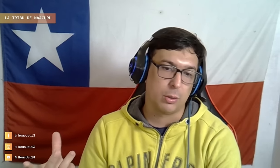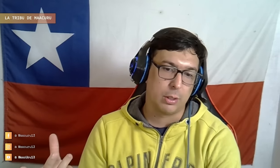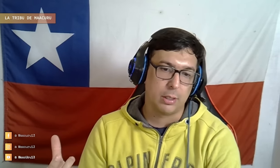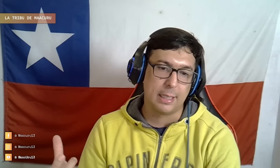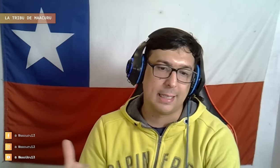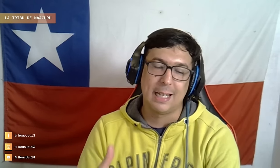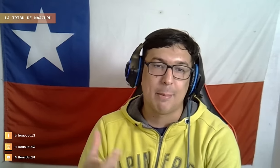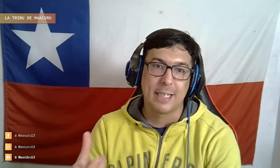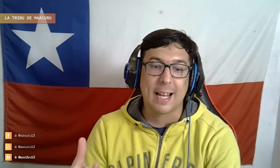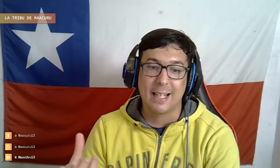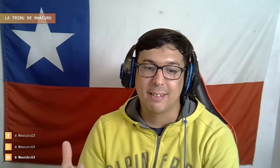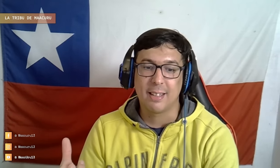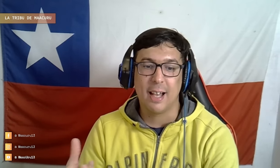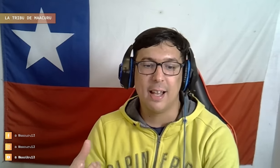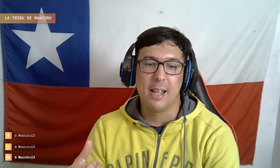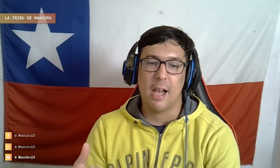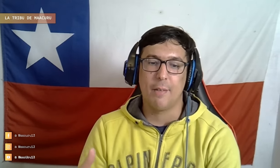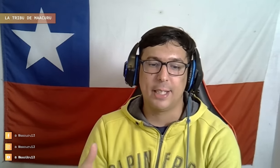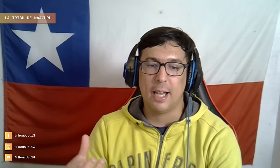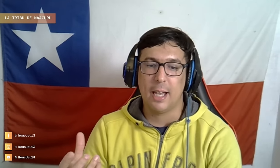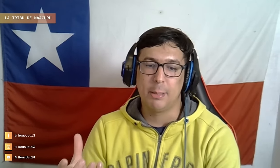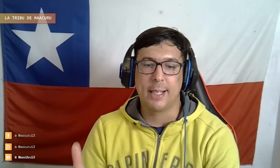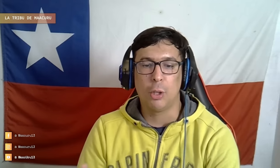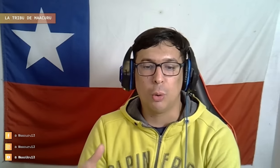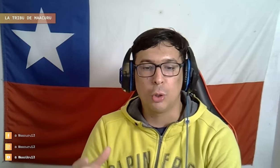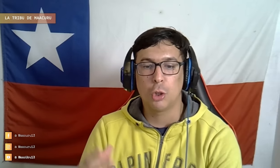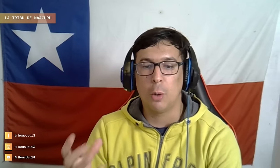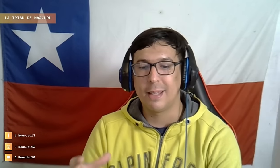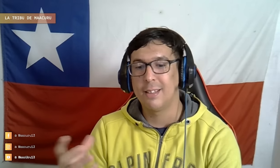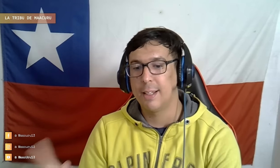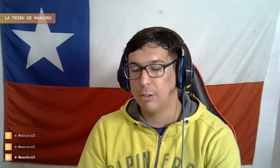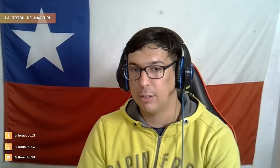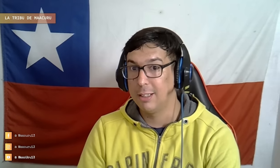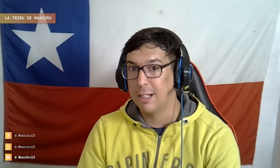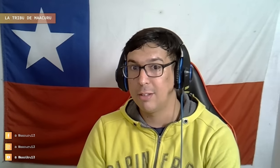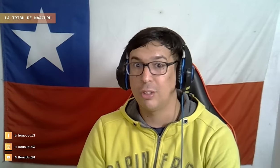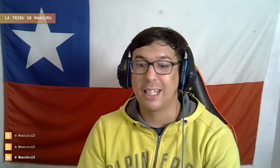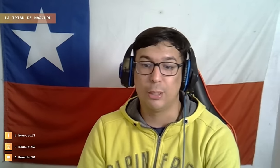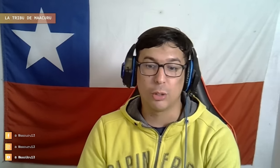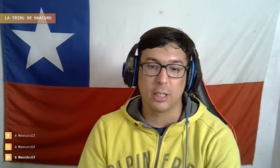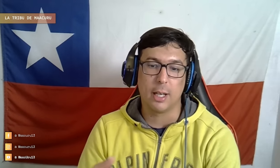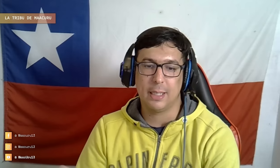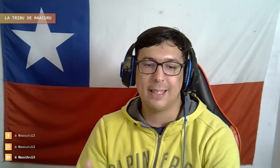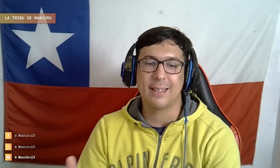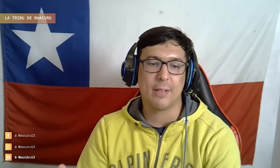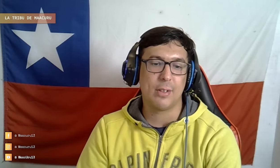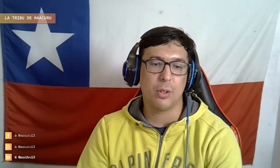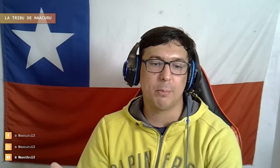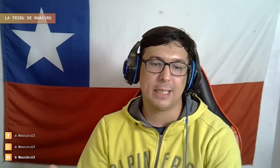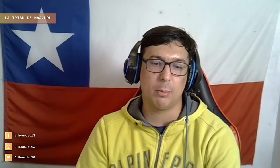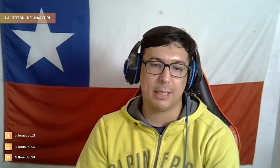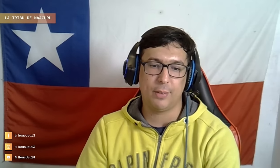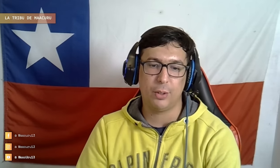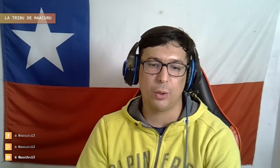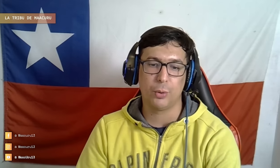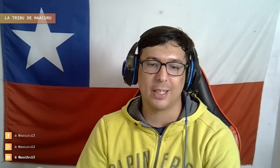realizado de la manera clásica, habría implicado 8 o más intervenciones quirúrgicas. Esta intervención